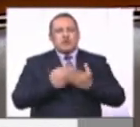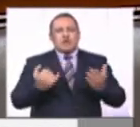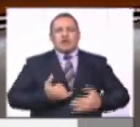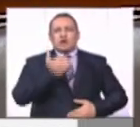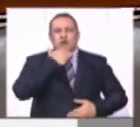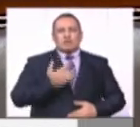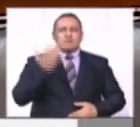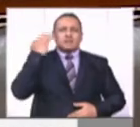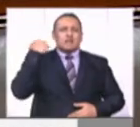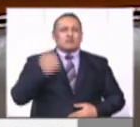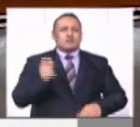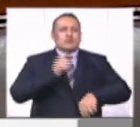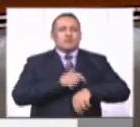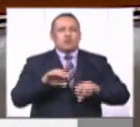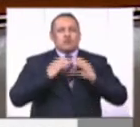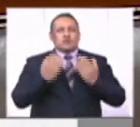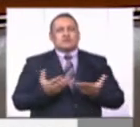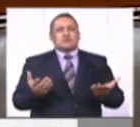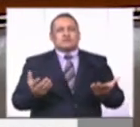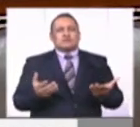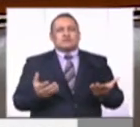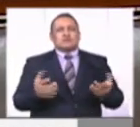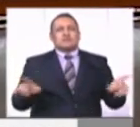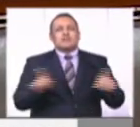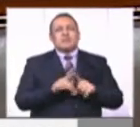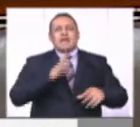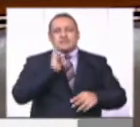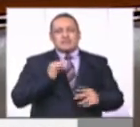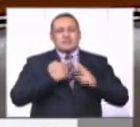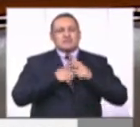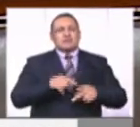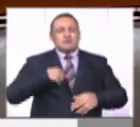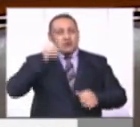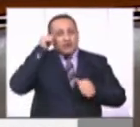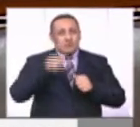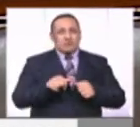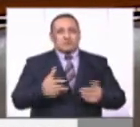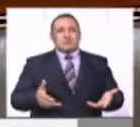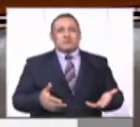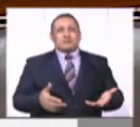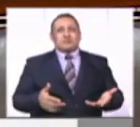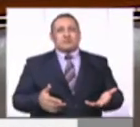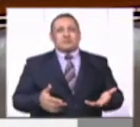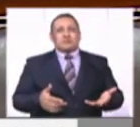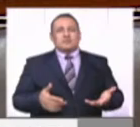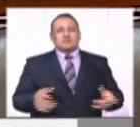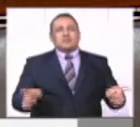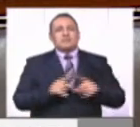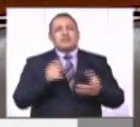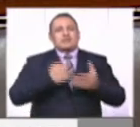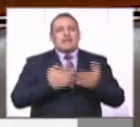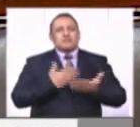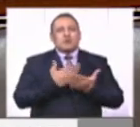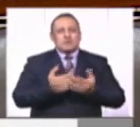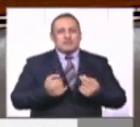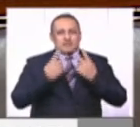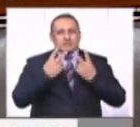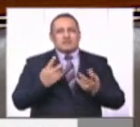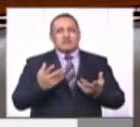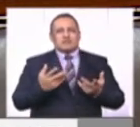congresos anteriores Y así empezamos recordemos y hay hechos